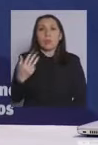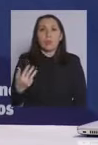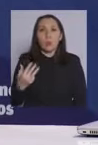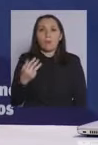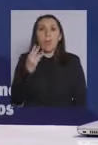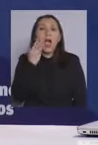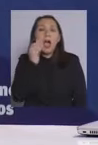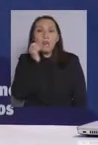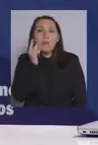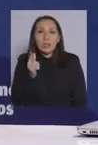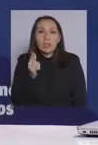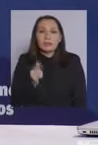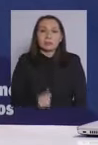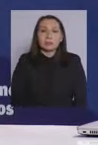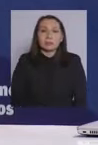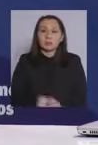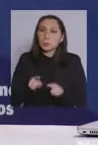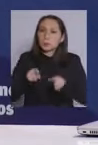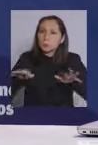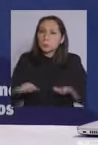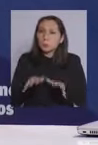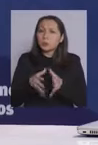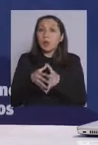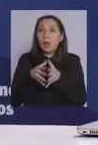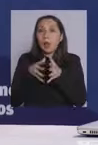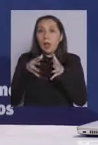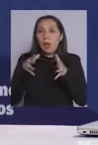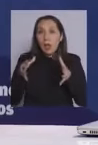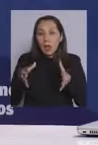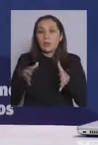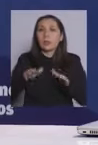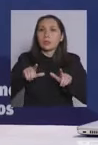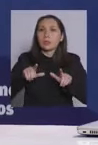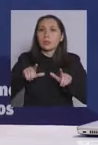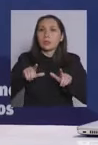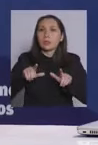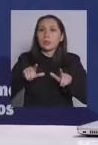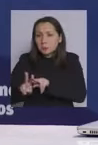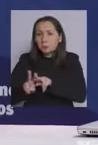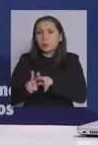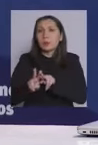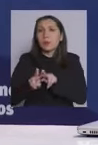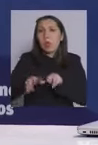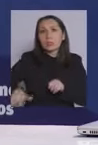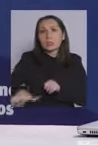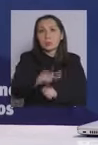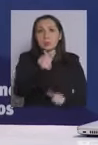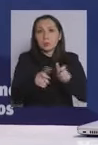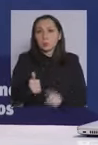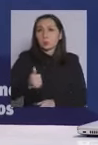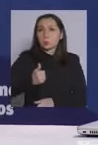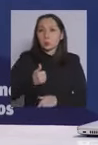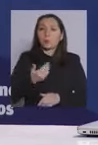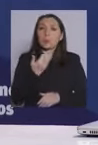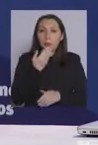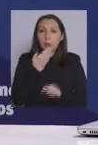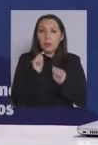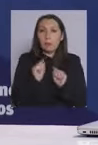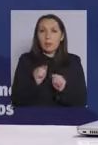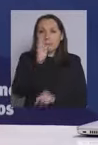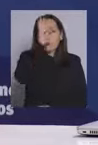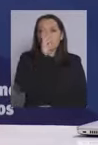de abril. Es un esfuerzo gigantesco que ha hecho la población y también